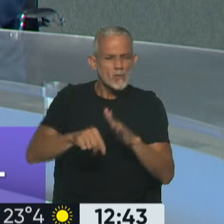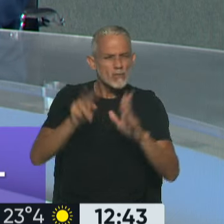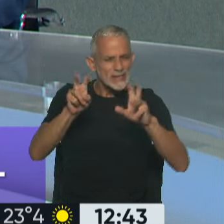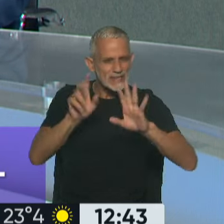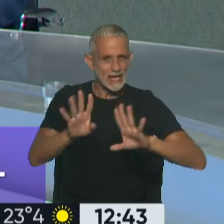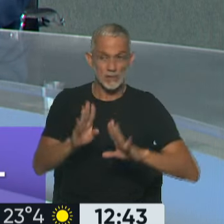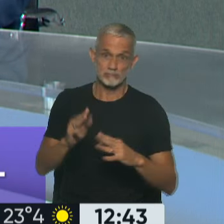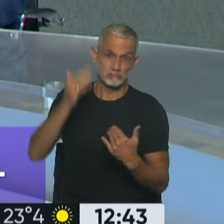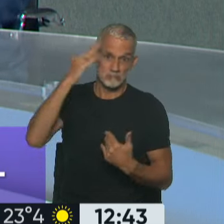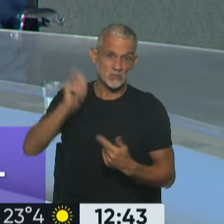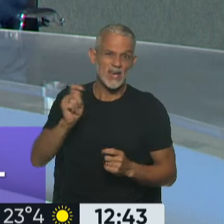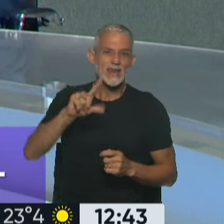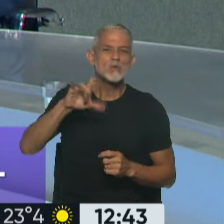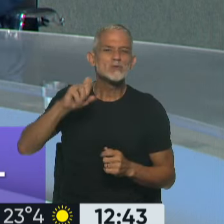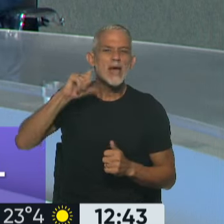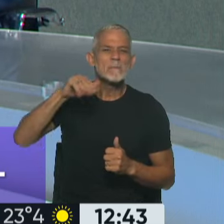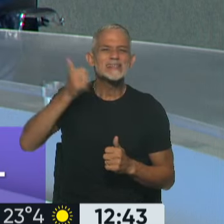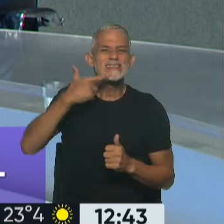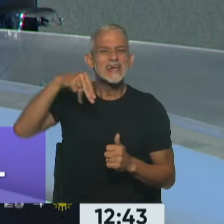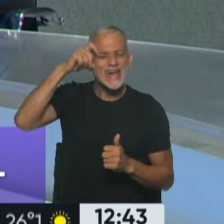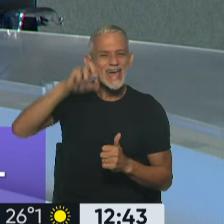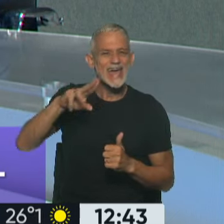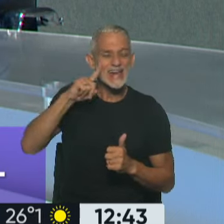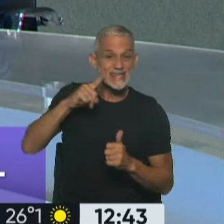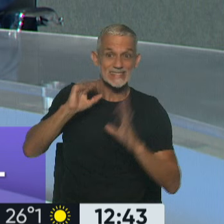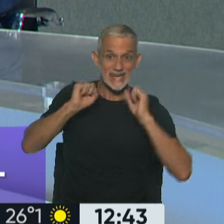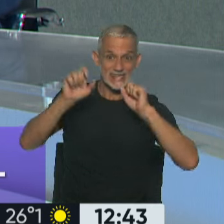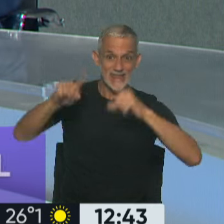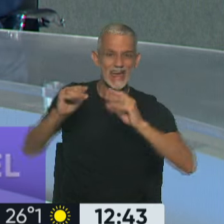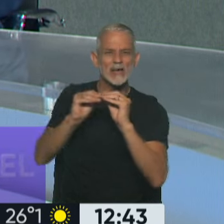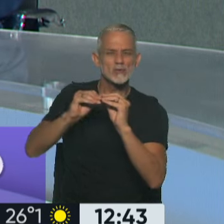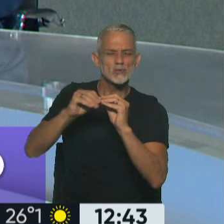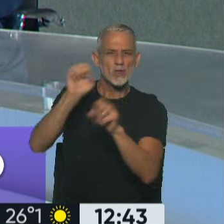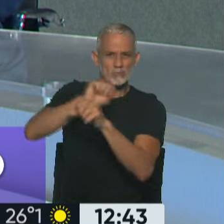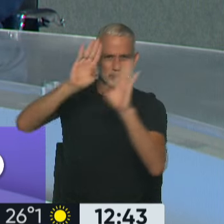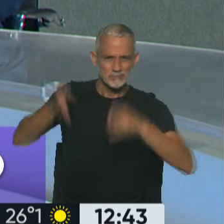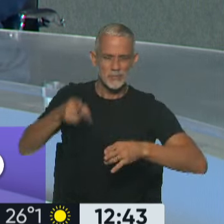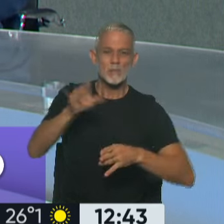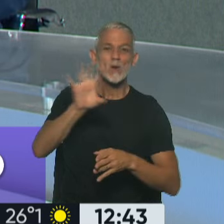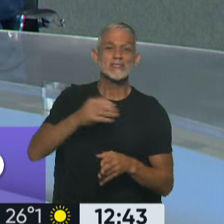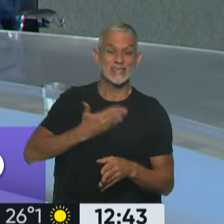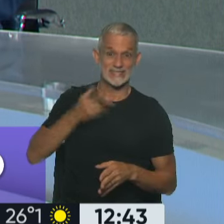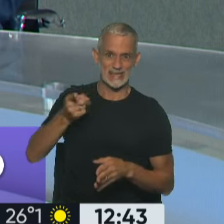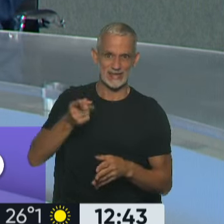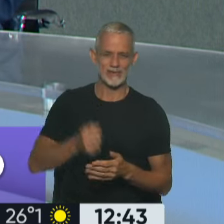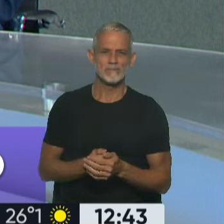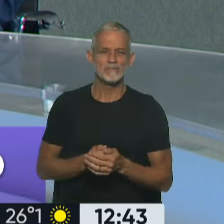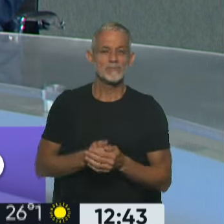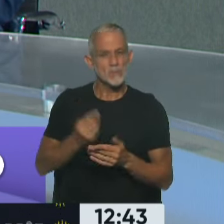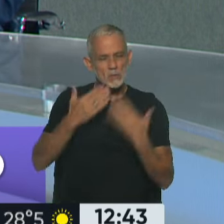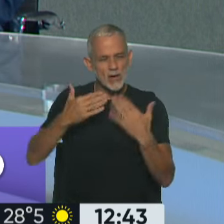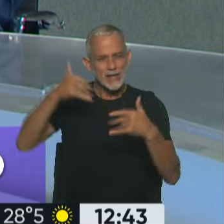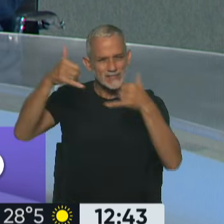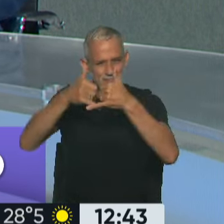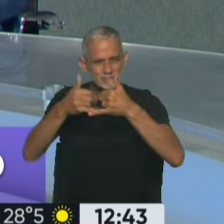por eso saludamos a Lucía Masneri, la secretaria de Asuntos Penales del Ministerio de Seguridad de la provincia de Santa Fe. Masneri, gracias por estos